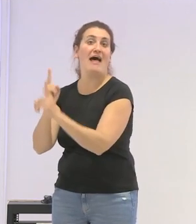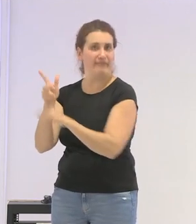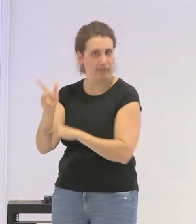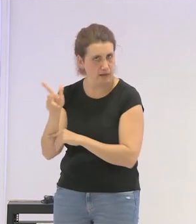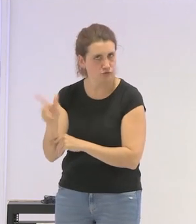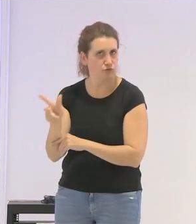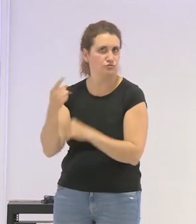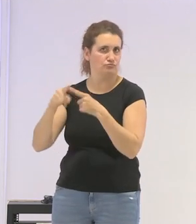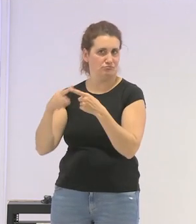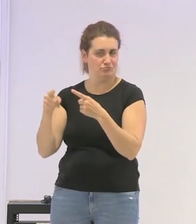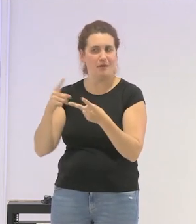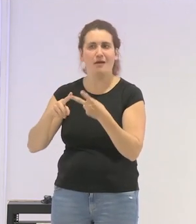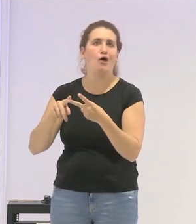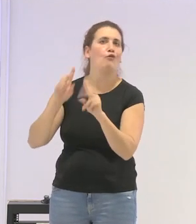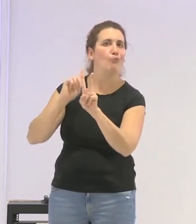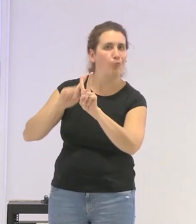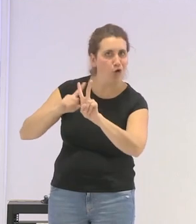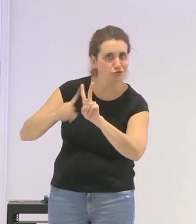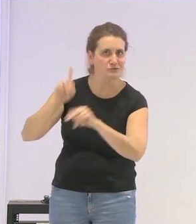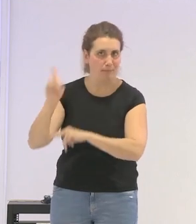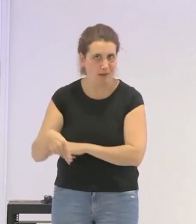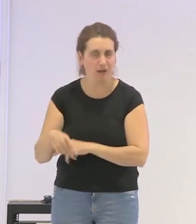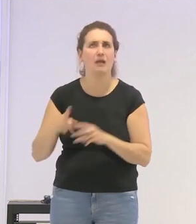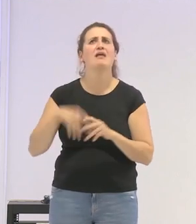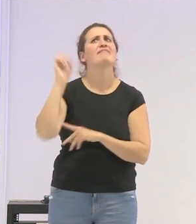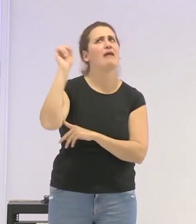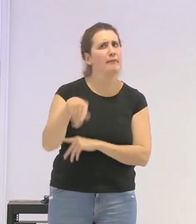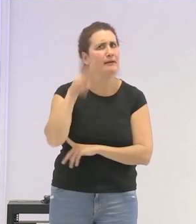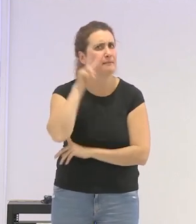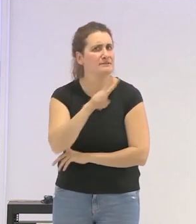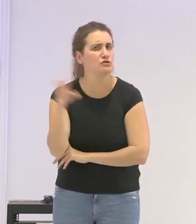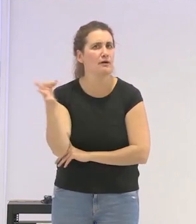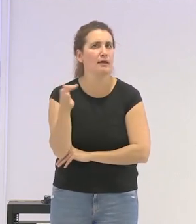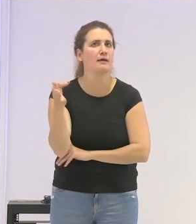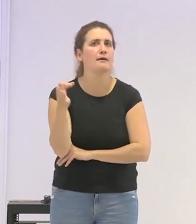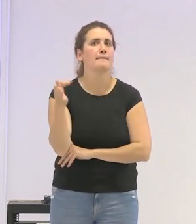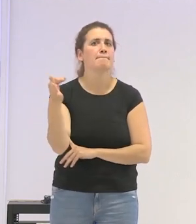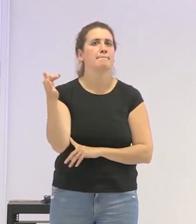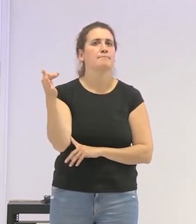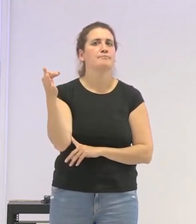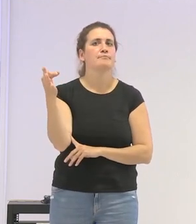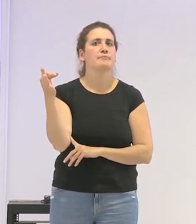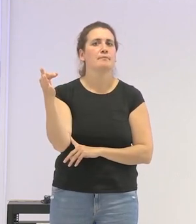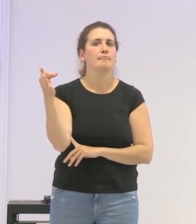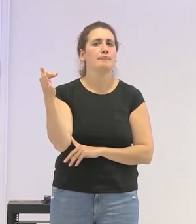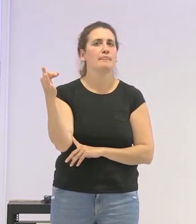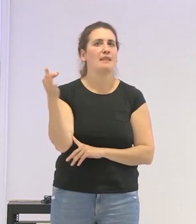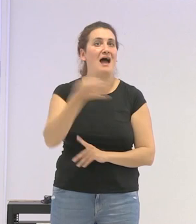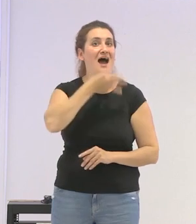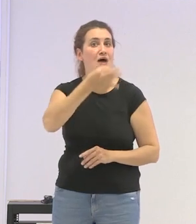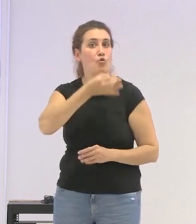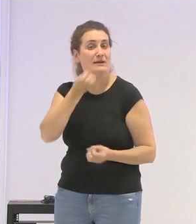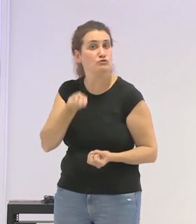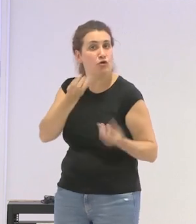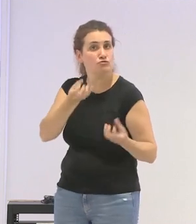antiderechos, con las posiciones de Vox, etc. Incluso hemos visto que se comparte argumentario. O sea, si